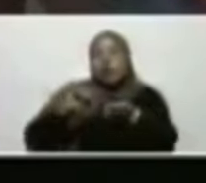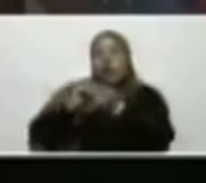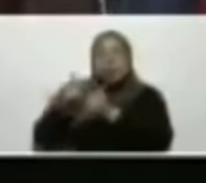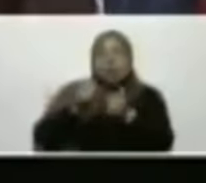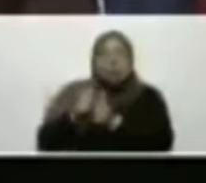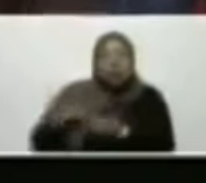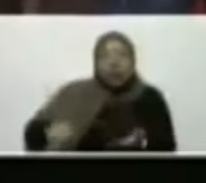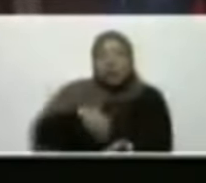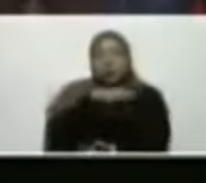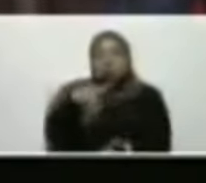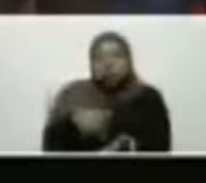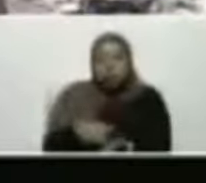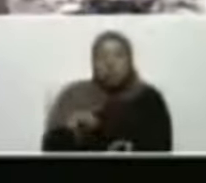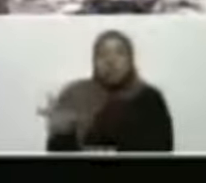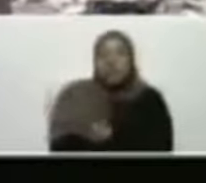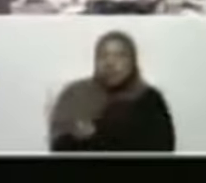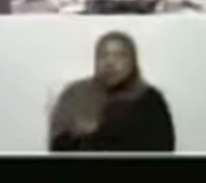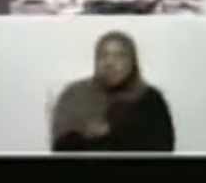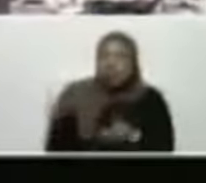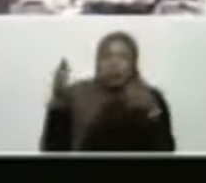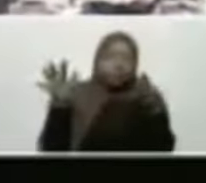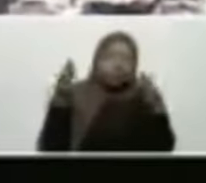deporte nacional de Venezuela.